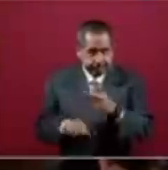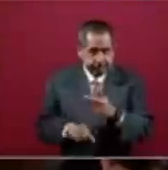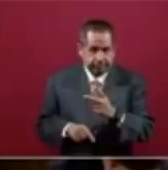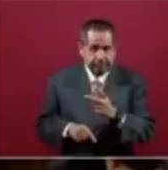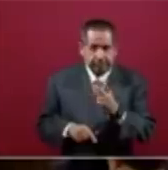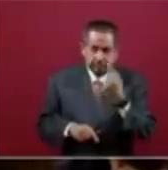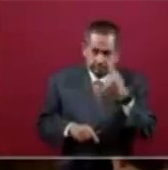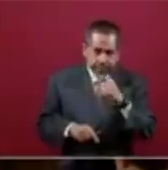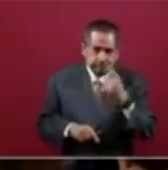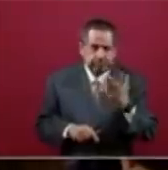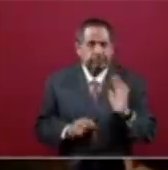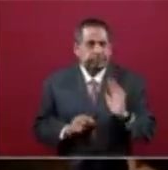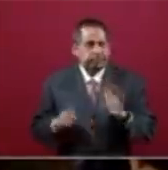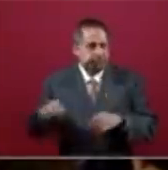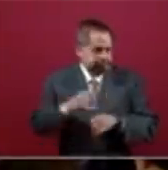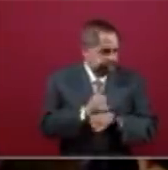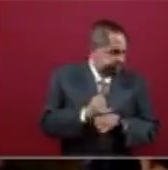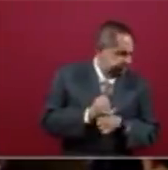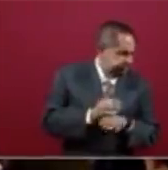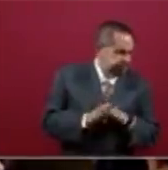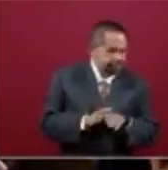para que indaguen